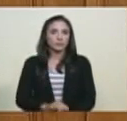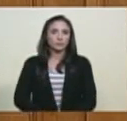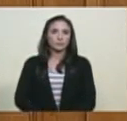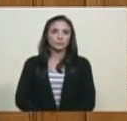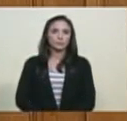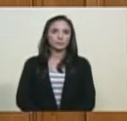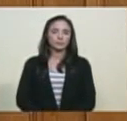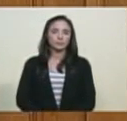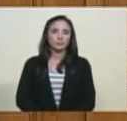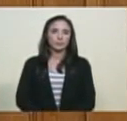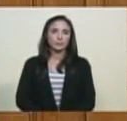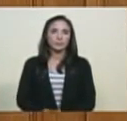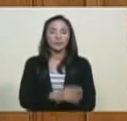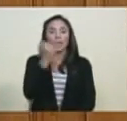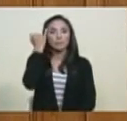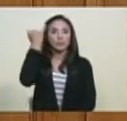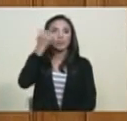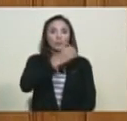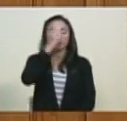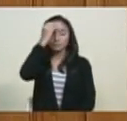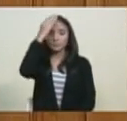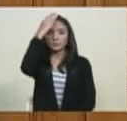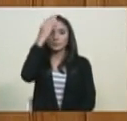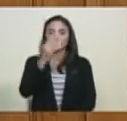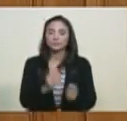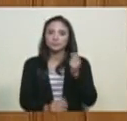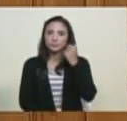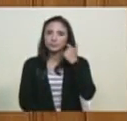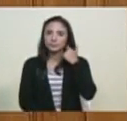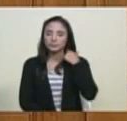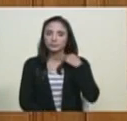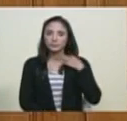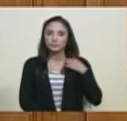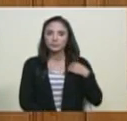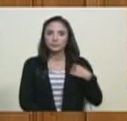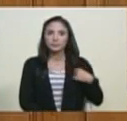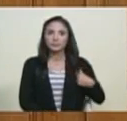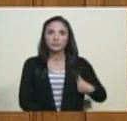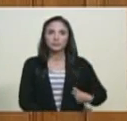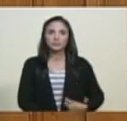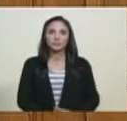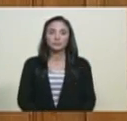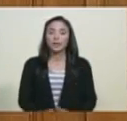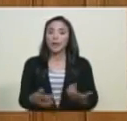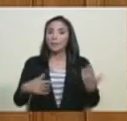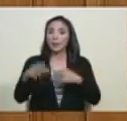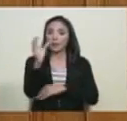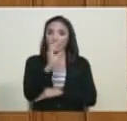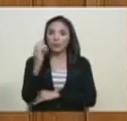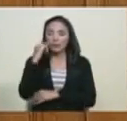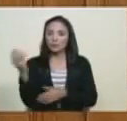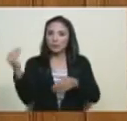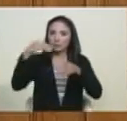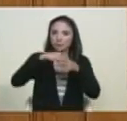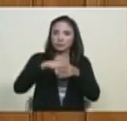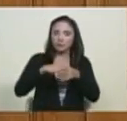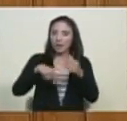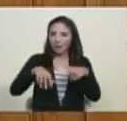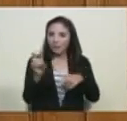y haya conciencia suficiente para evitar que Venezuela se llene del sicariato colombiano